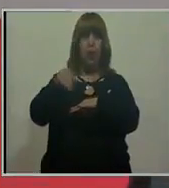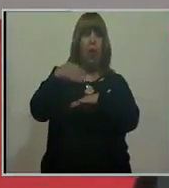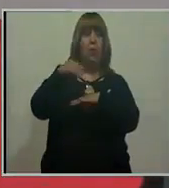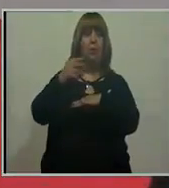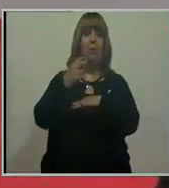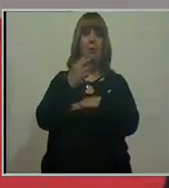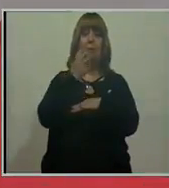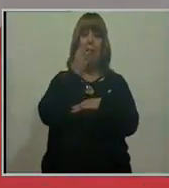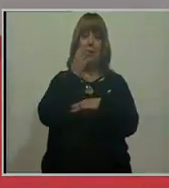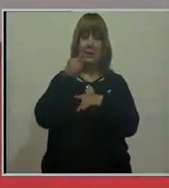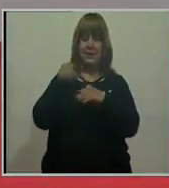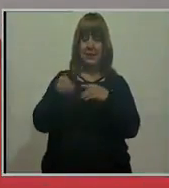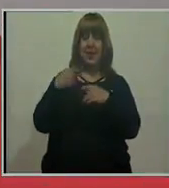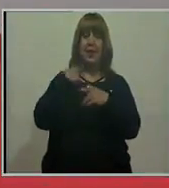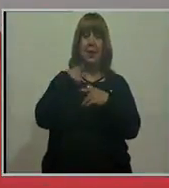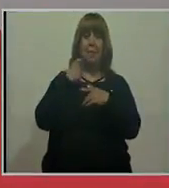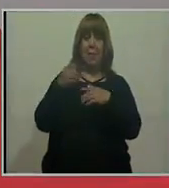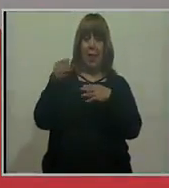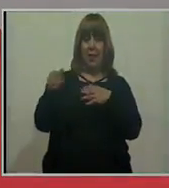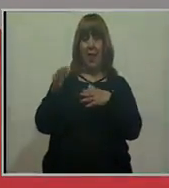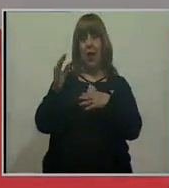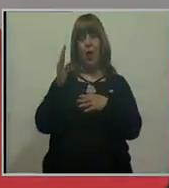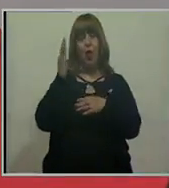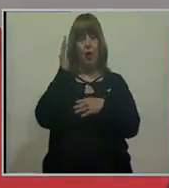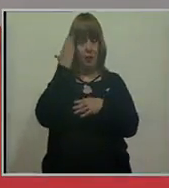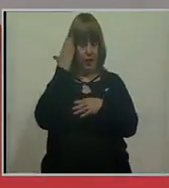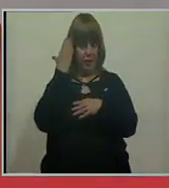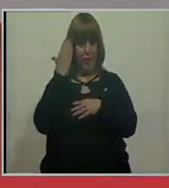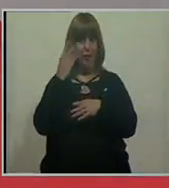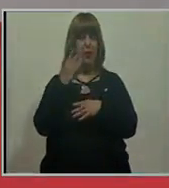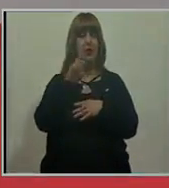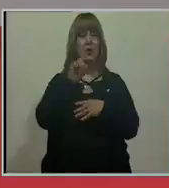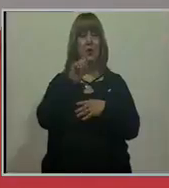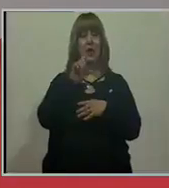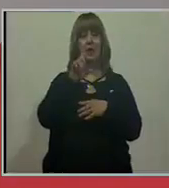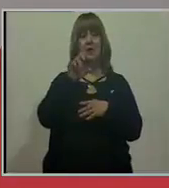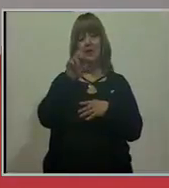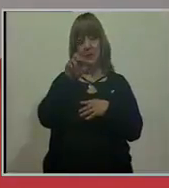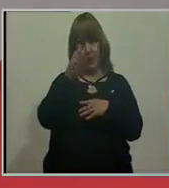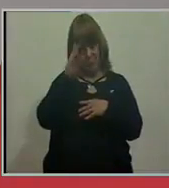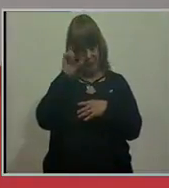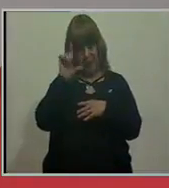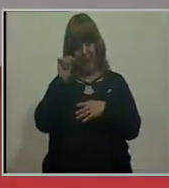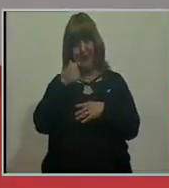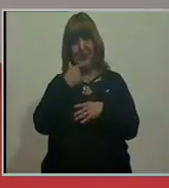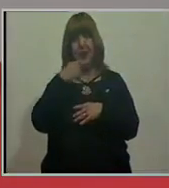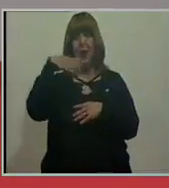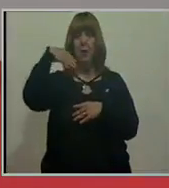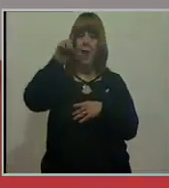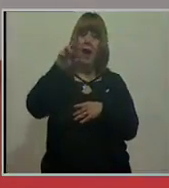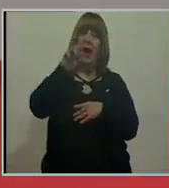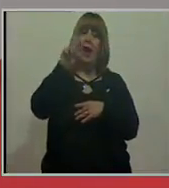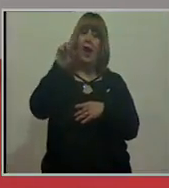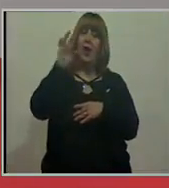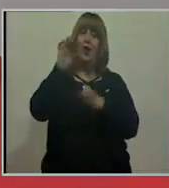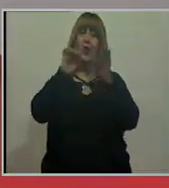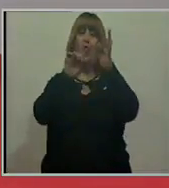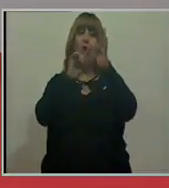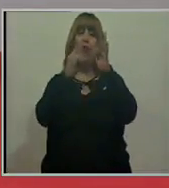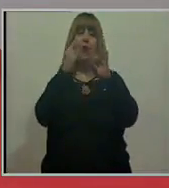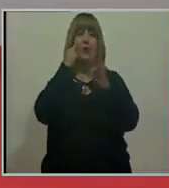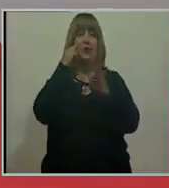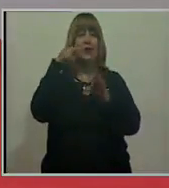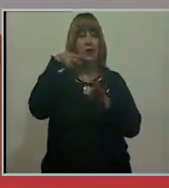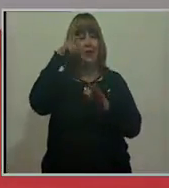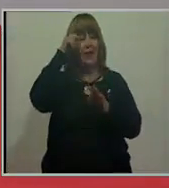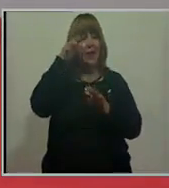Avenida España de la Ciudad de Mendoza. O encontrarnos en Facebook como la Cibeles Marroquinería Urbana, donde están las últimas novedades. Vas a encontrar el mejor